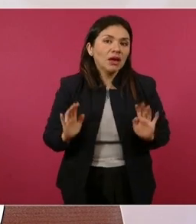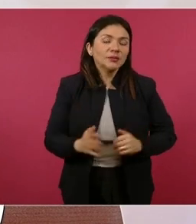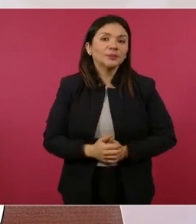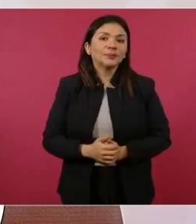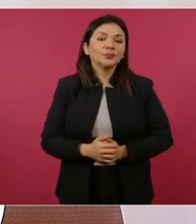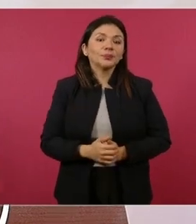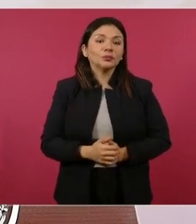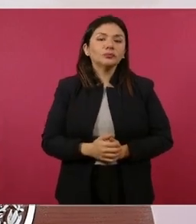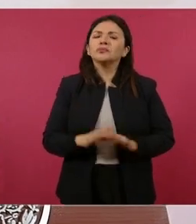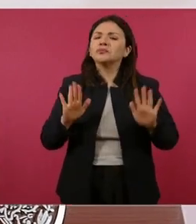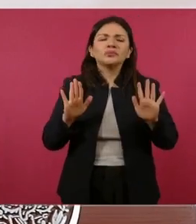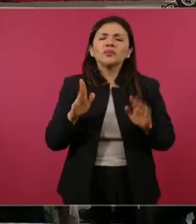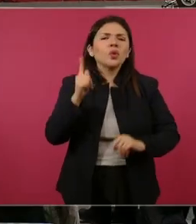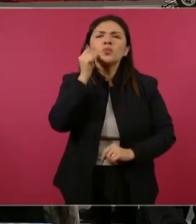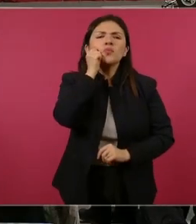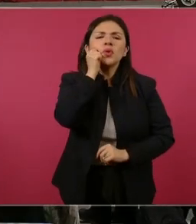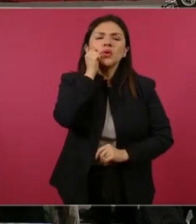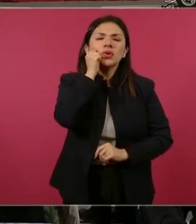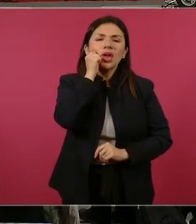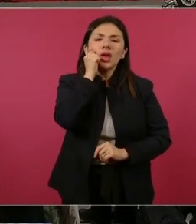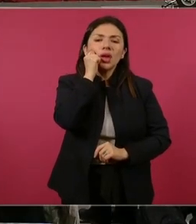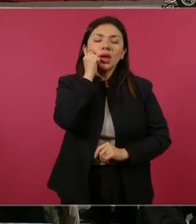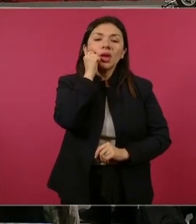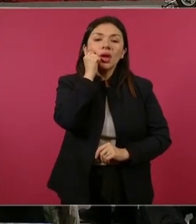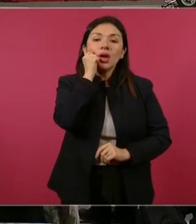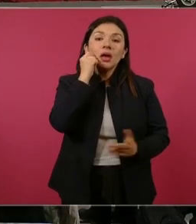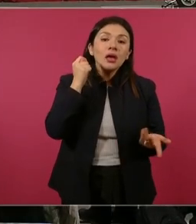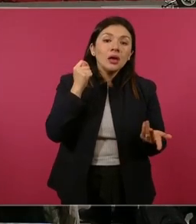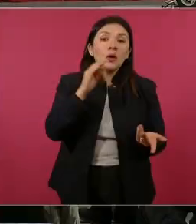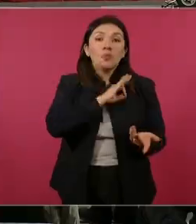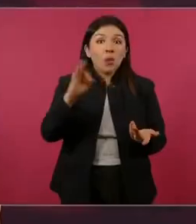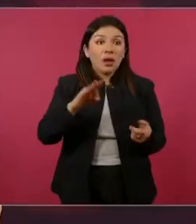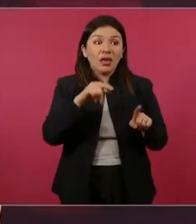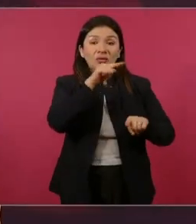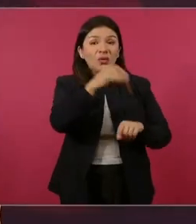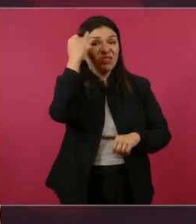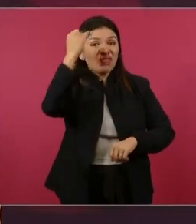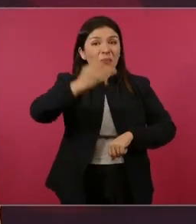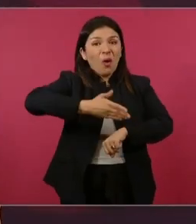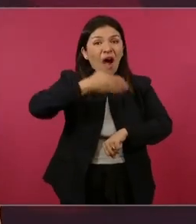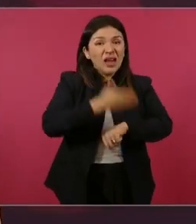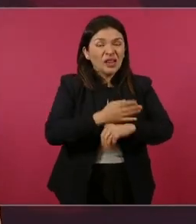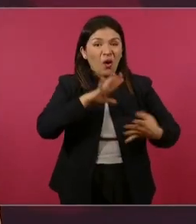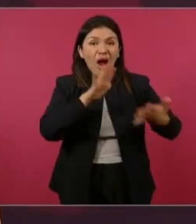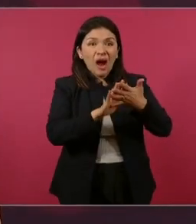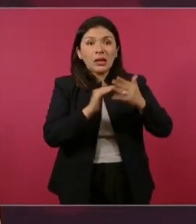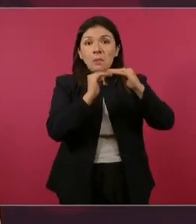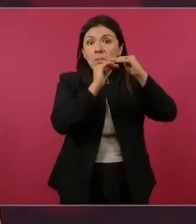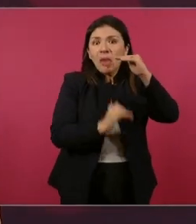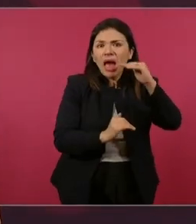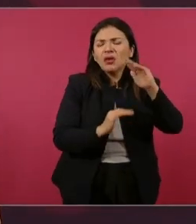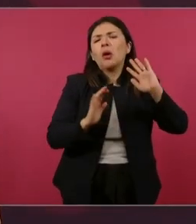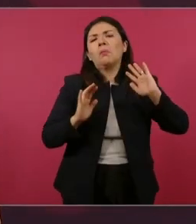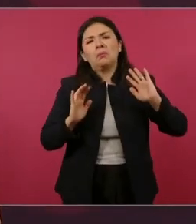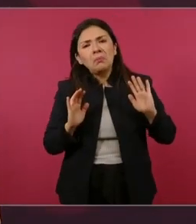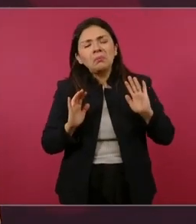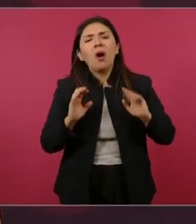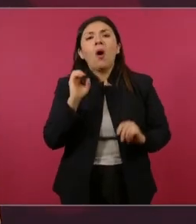¿O por qué? Independientemente de que le puedan reducir la pena, incluso